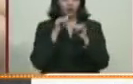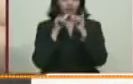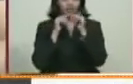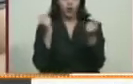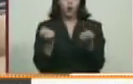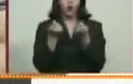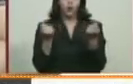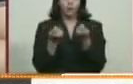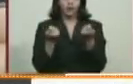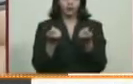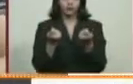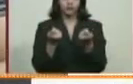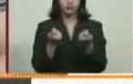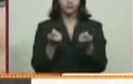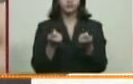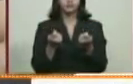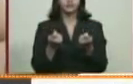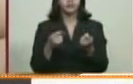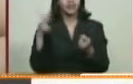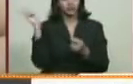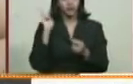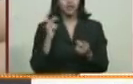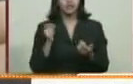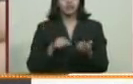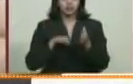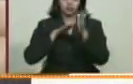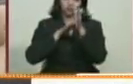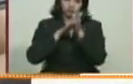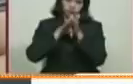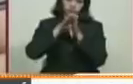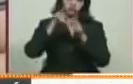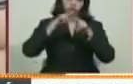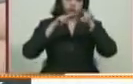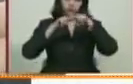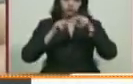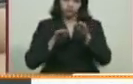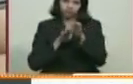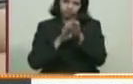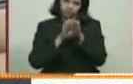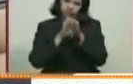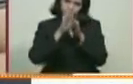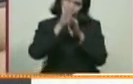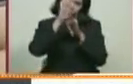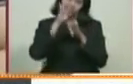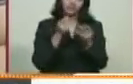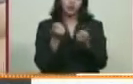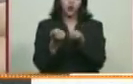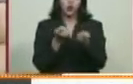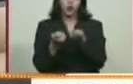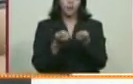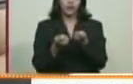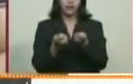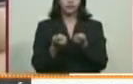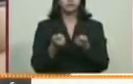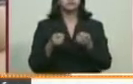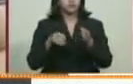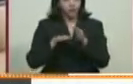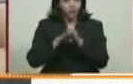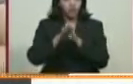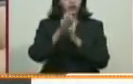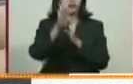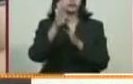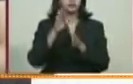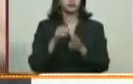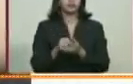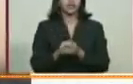Venezuela necesita la reconstrucción de su aparato financiero, de su economía, y hacia allá vamos.